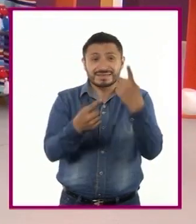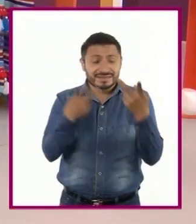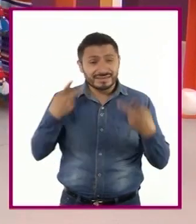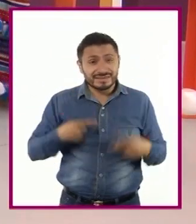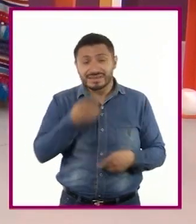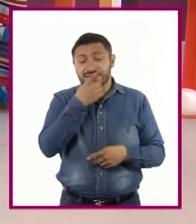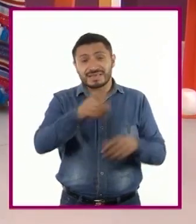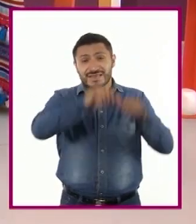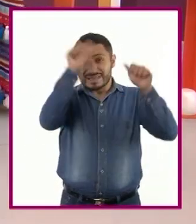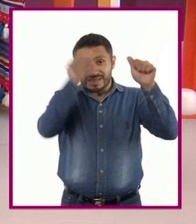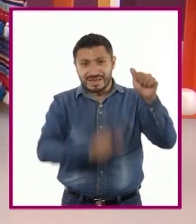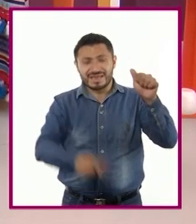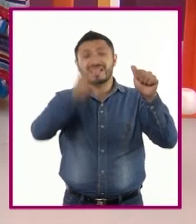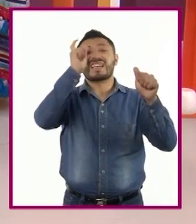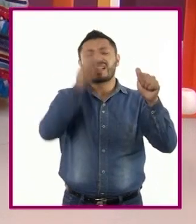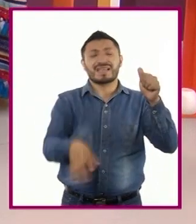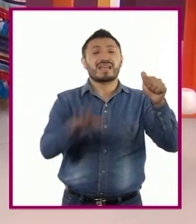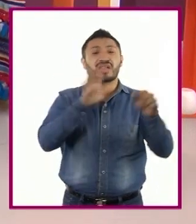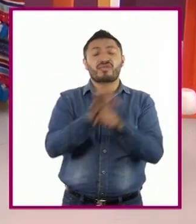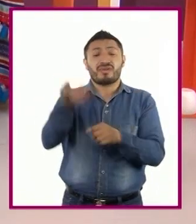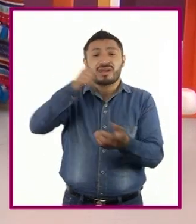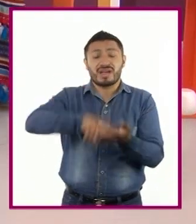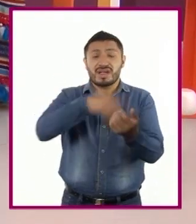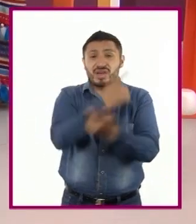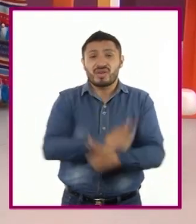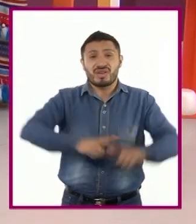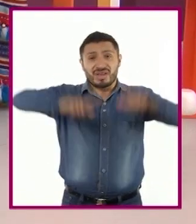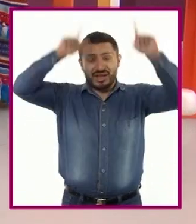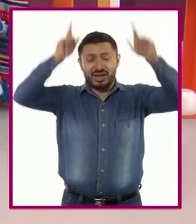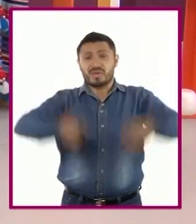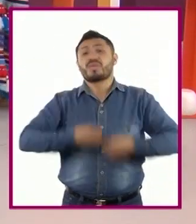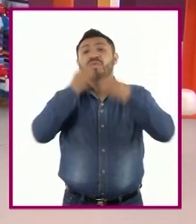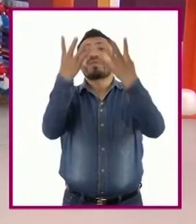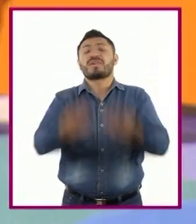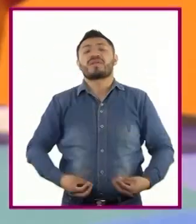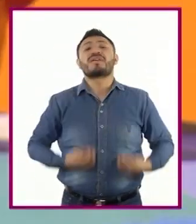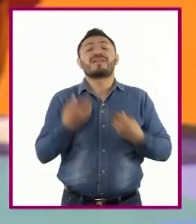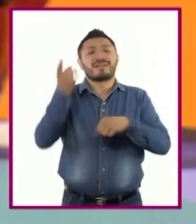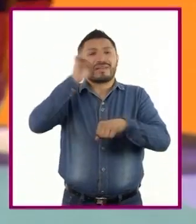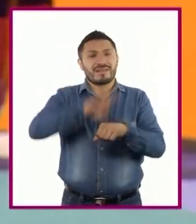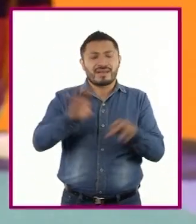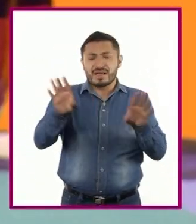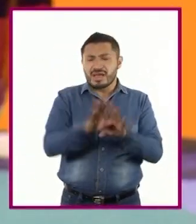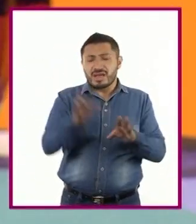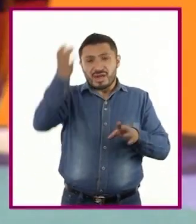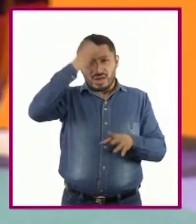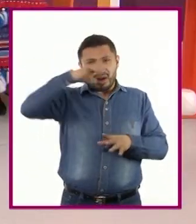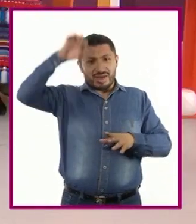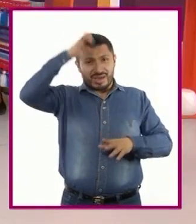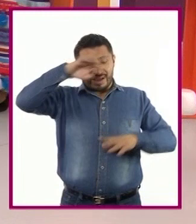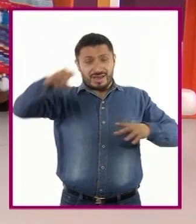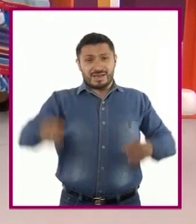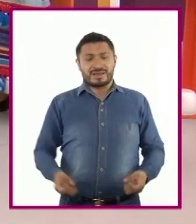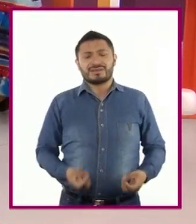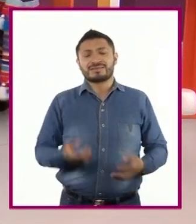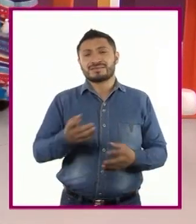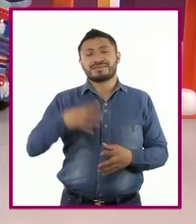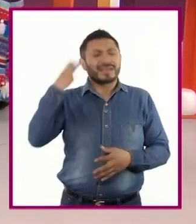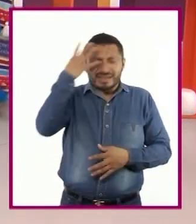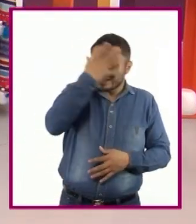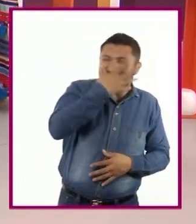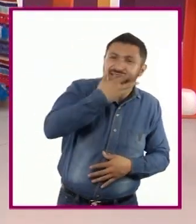que arte es lo que libera a las personas de su vida cotidiana, que las lleva a la experiencia de lo sublime, de lo